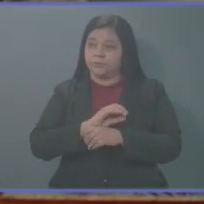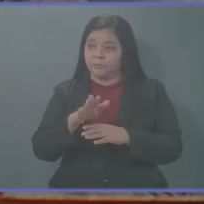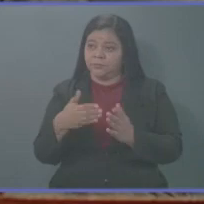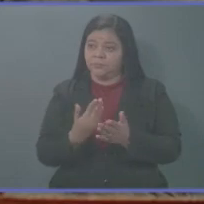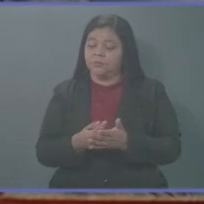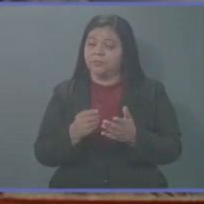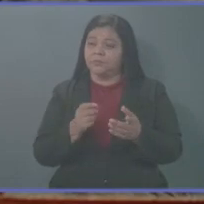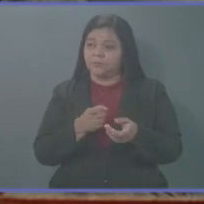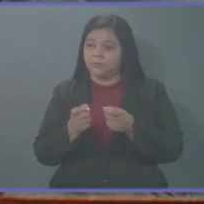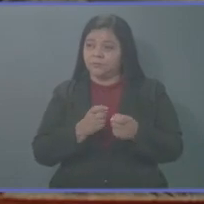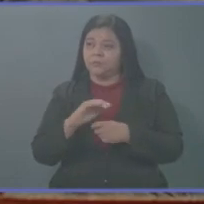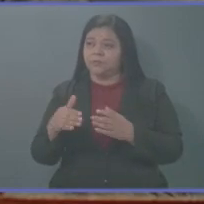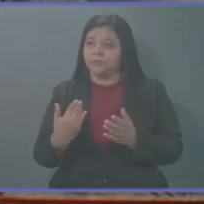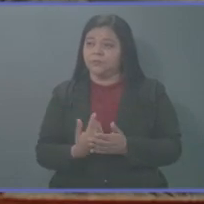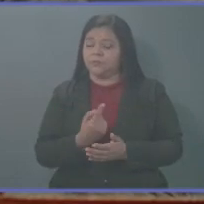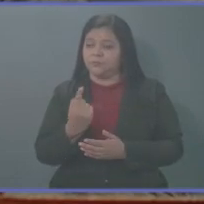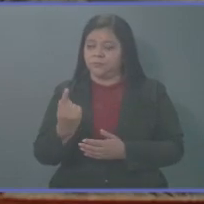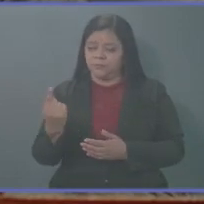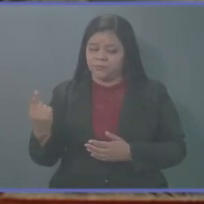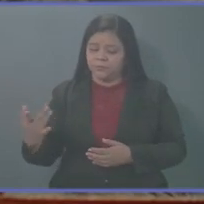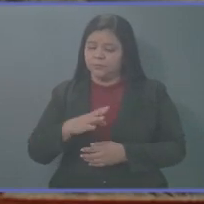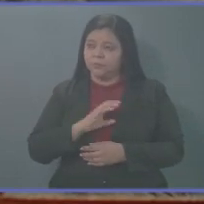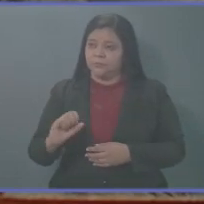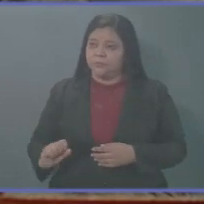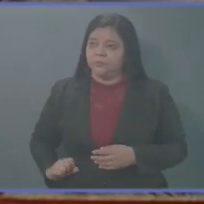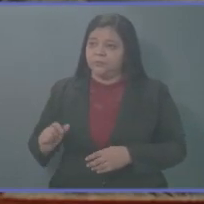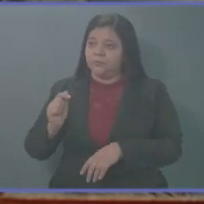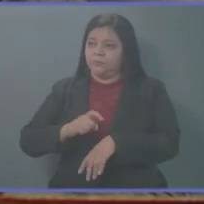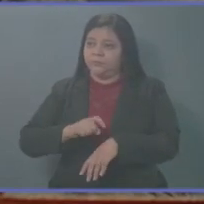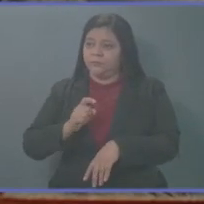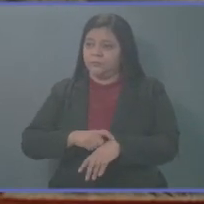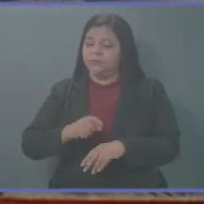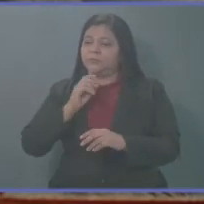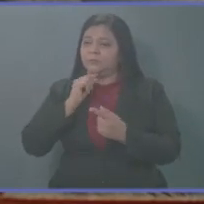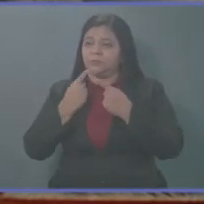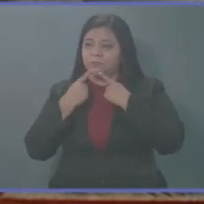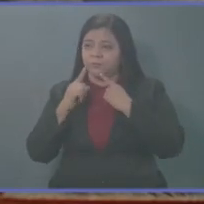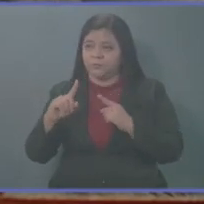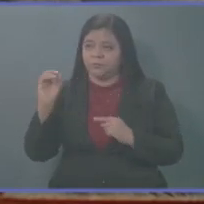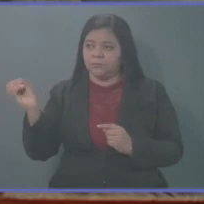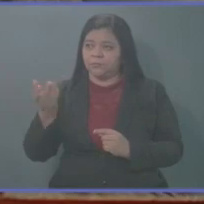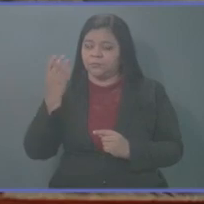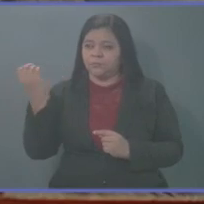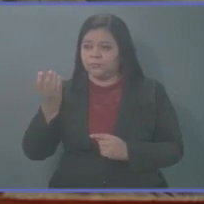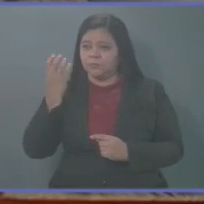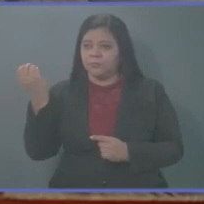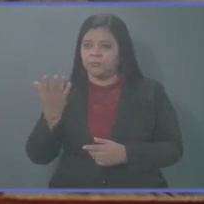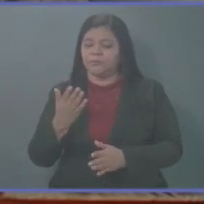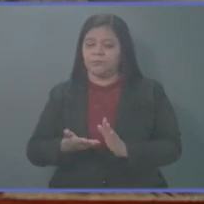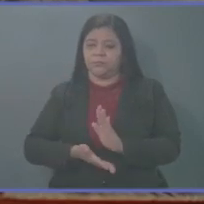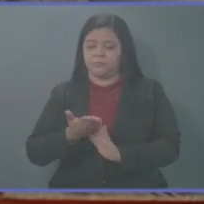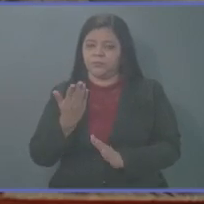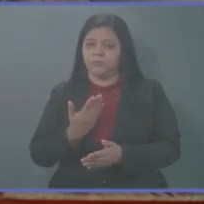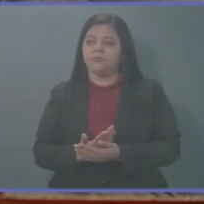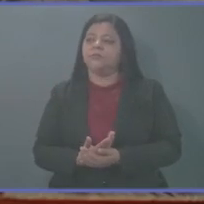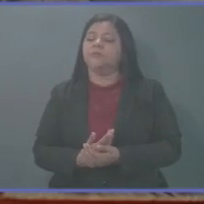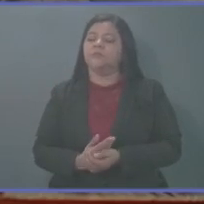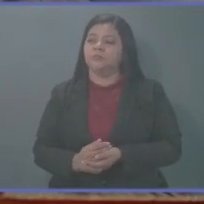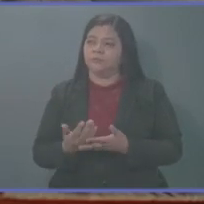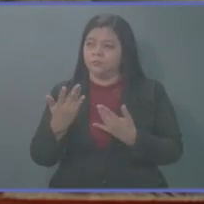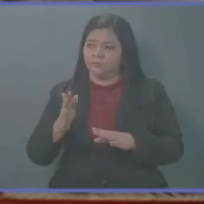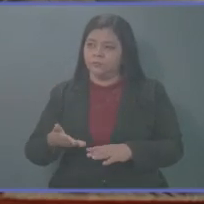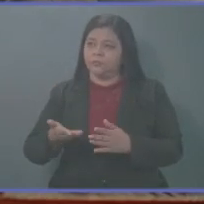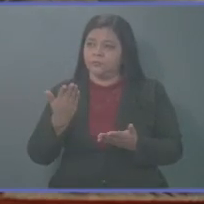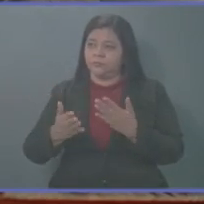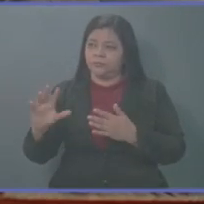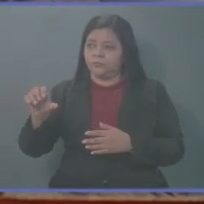el retorno de los salvadoreños que al momento de la declaración de emergencia por la pandemia del COVID-19 se encontraban fuera